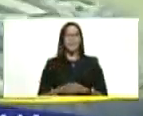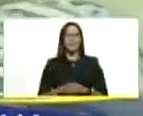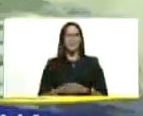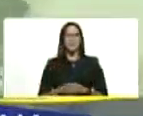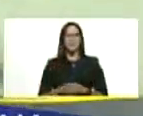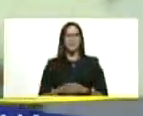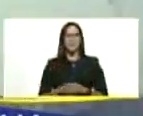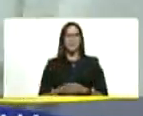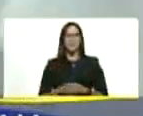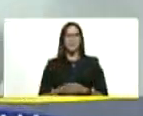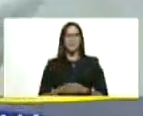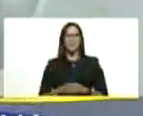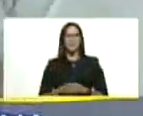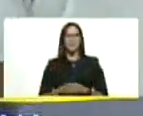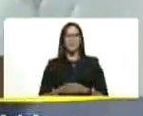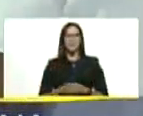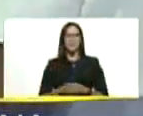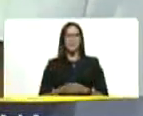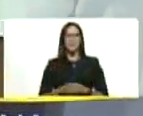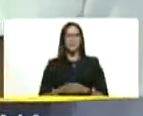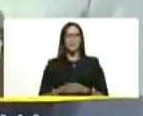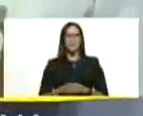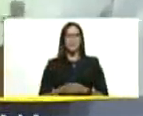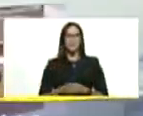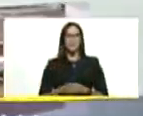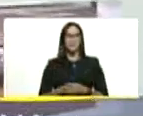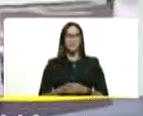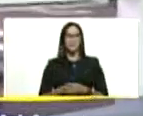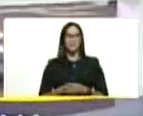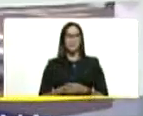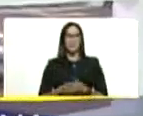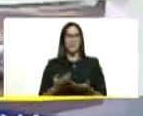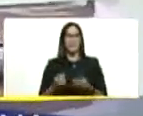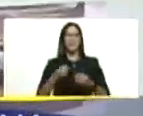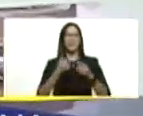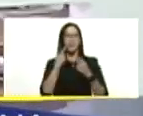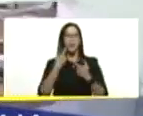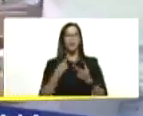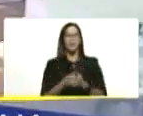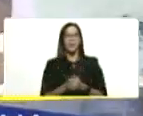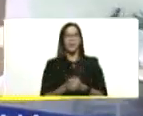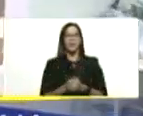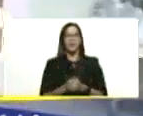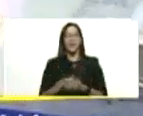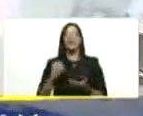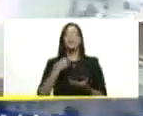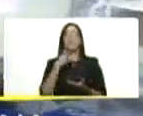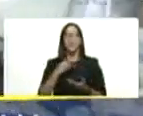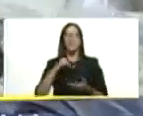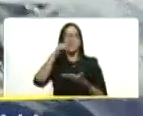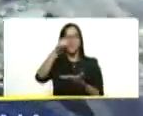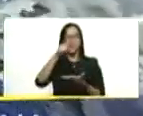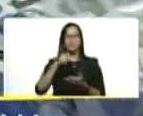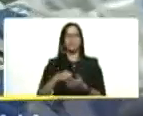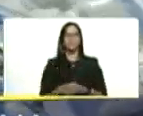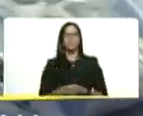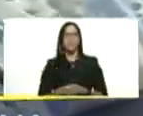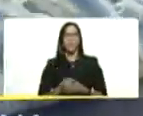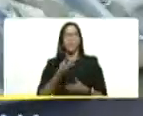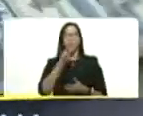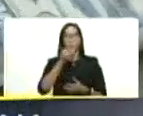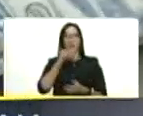comunidad de comunidad Nicolás Maduro, donde ella es jefe de Clarice Pilar. Buenas tardes,